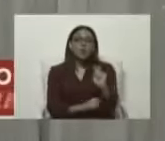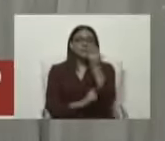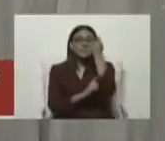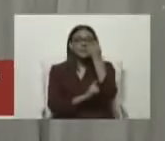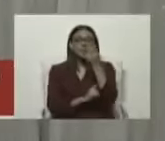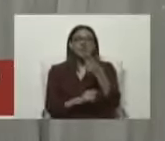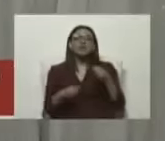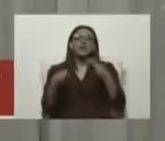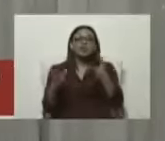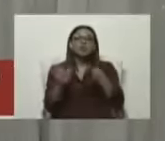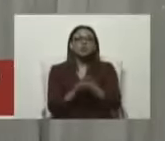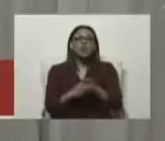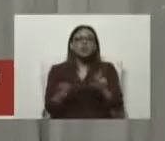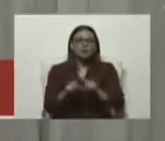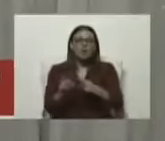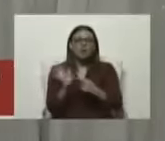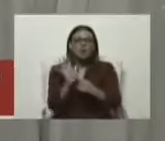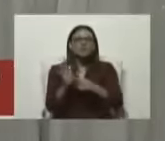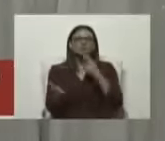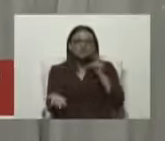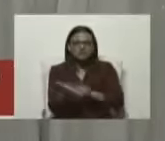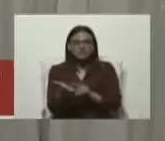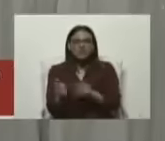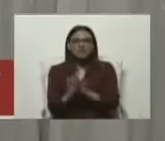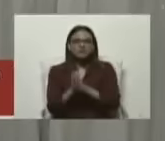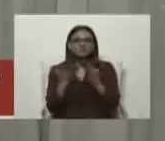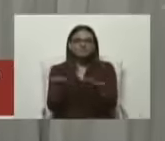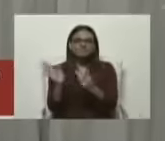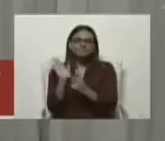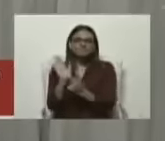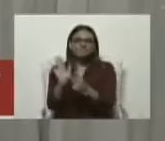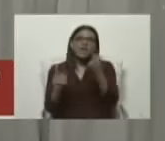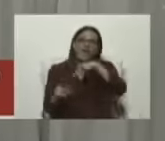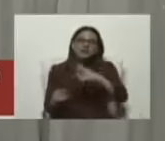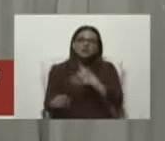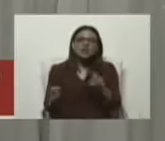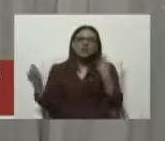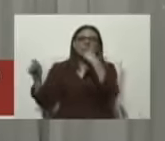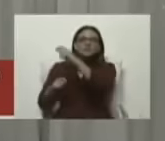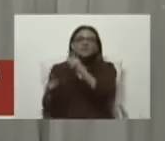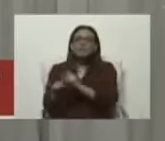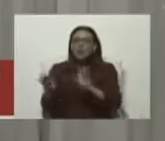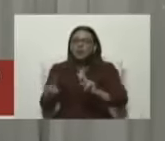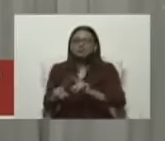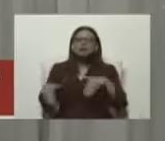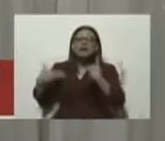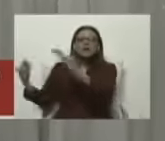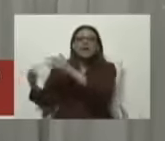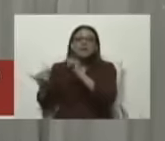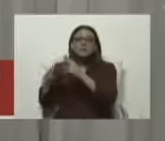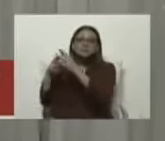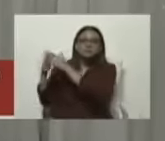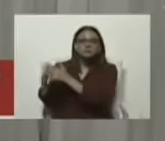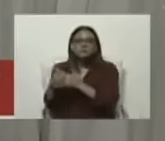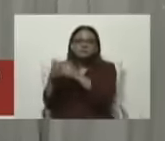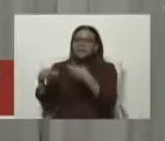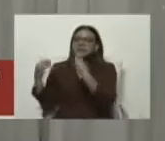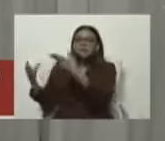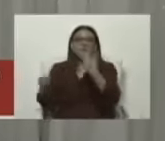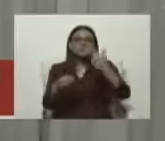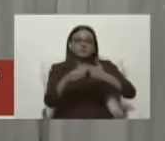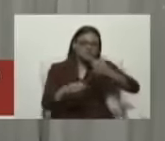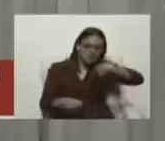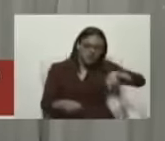poner negro sobre blanco que entregan PDVSA a las grandes transnacionales extranjeras